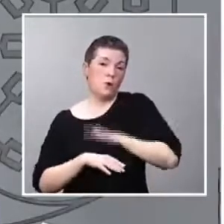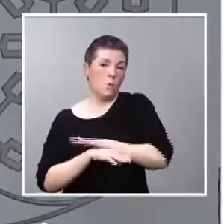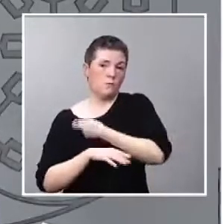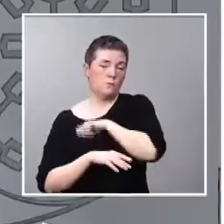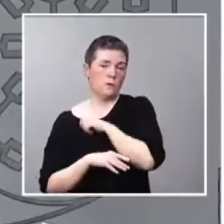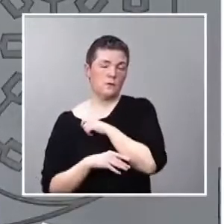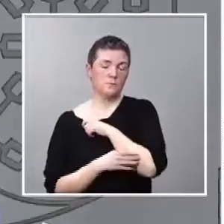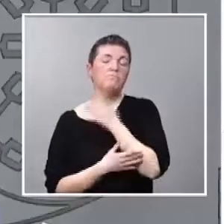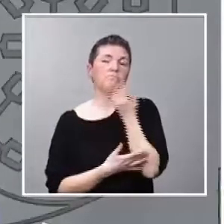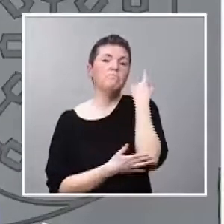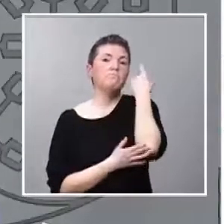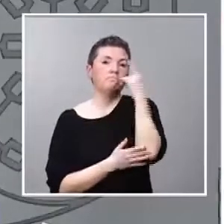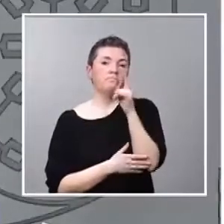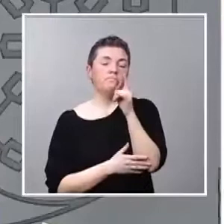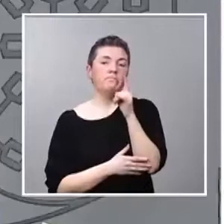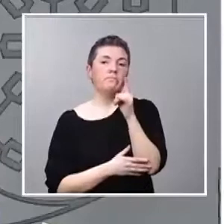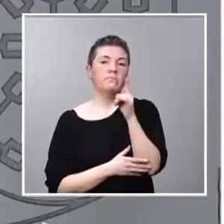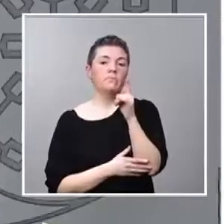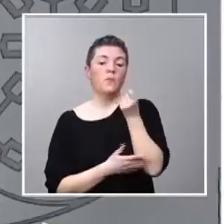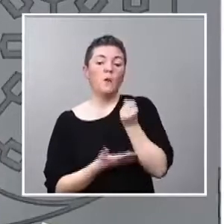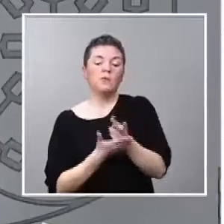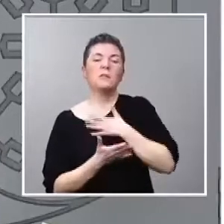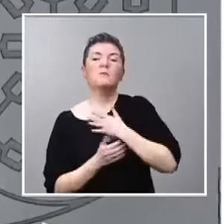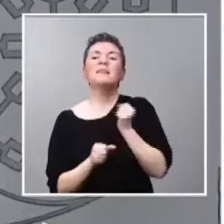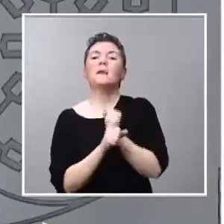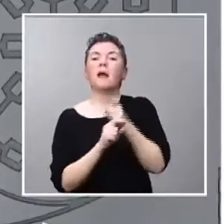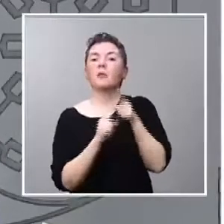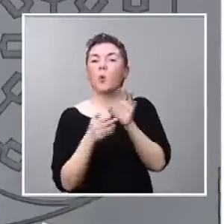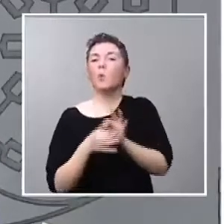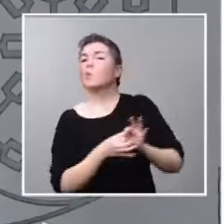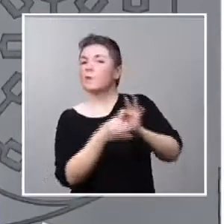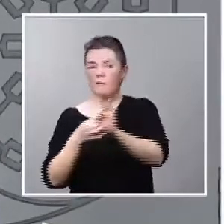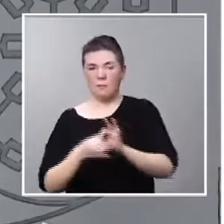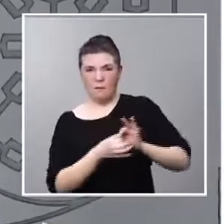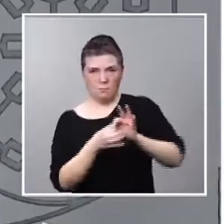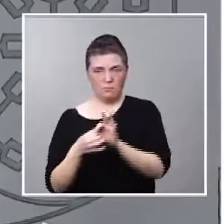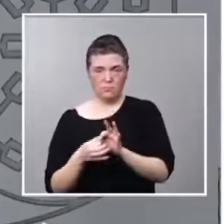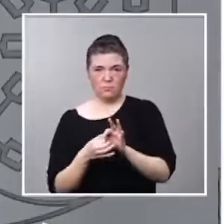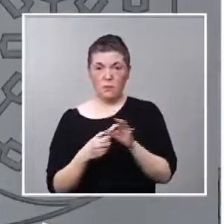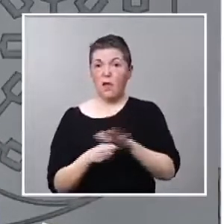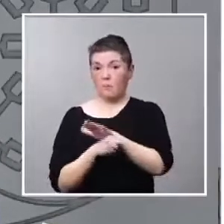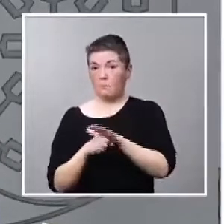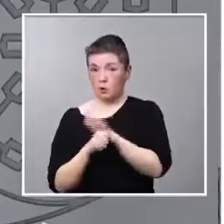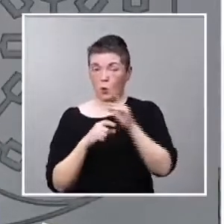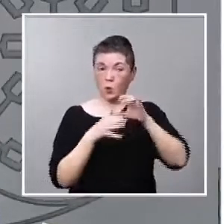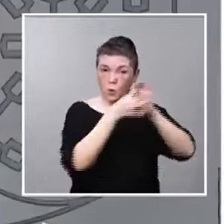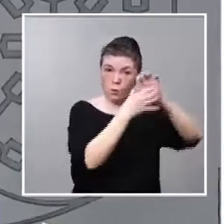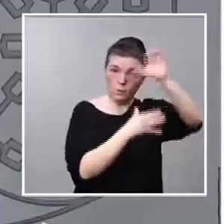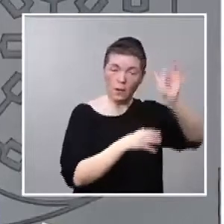implica B, pero para romper eso tienes que hacer una cantidad de gasto intelectual escrito que no vale la pena. Entonces,